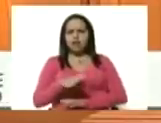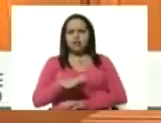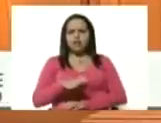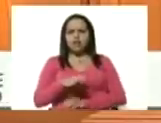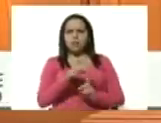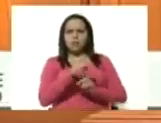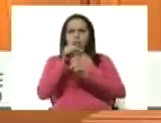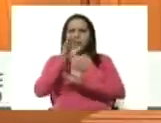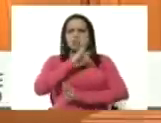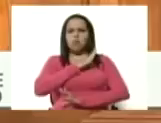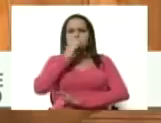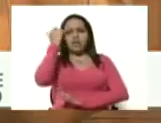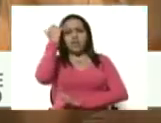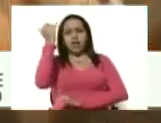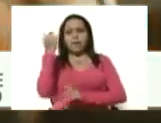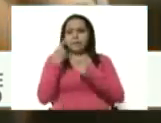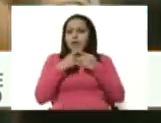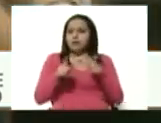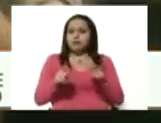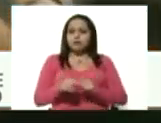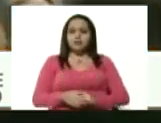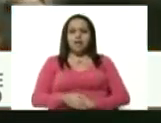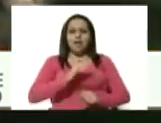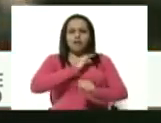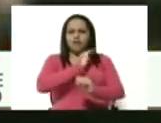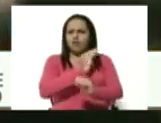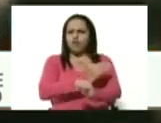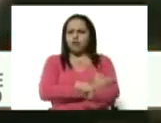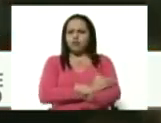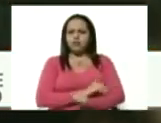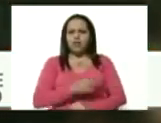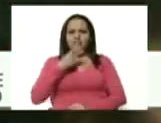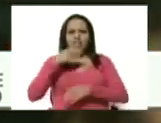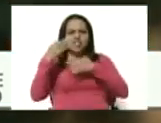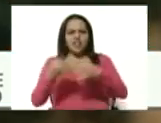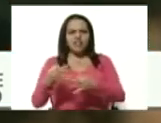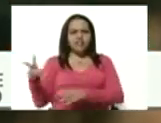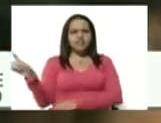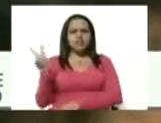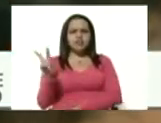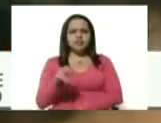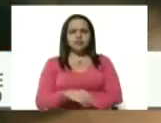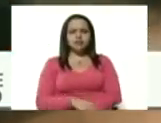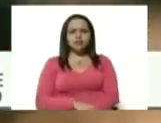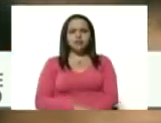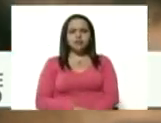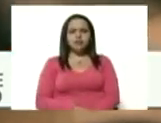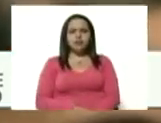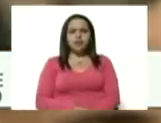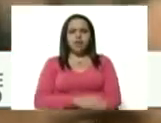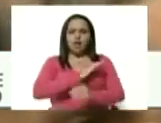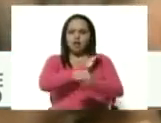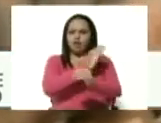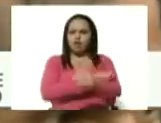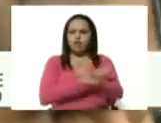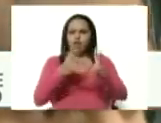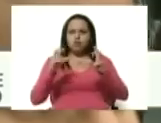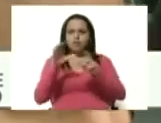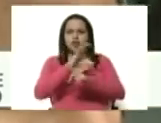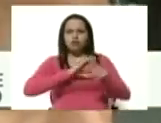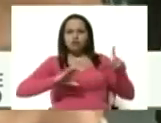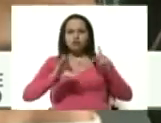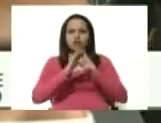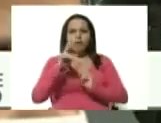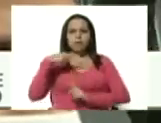así. Es tan fuerte la verdad de Venezuela, es tan fuerte la nueva cultura política